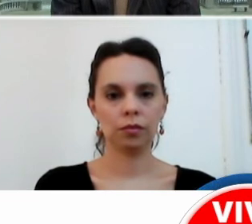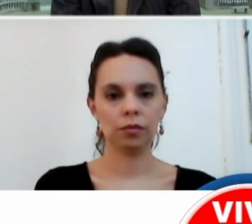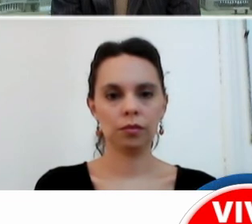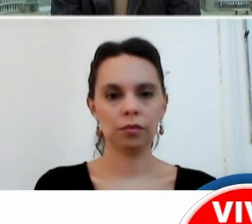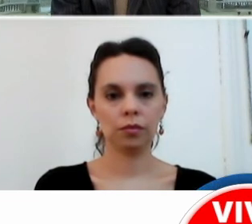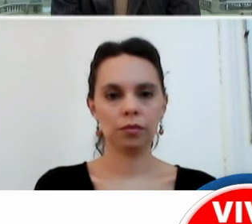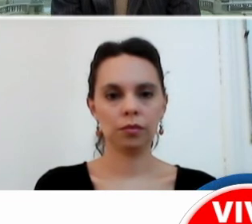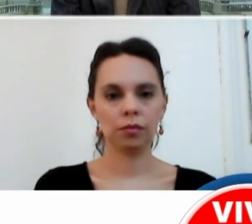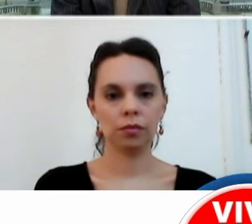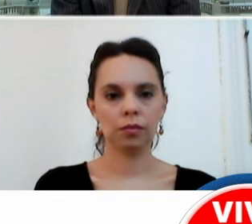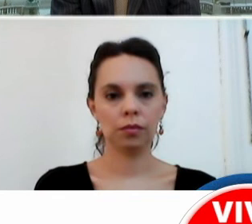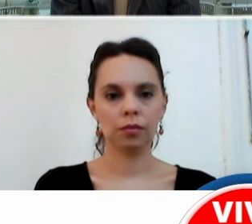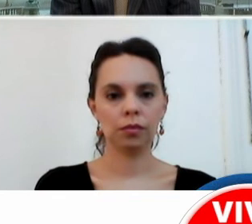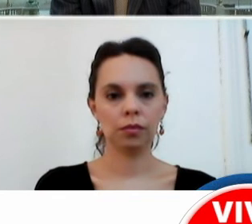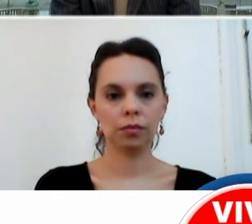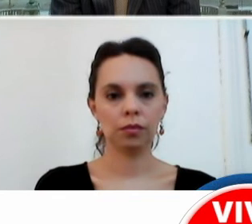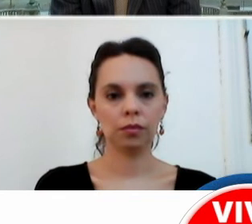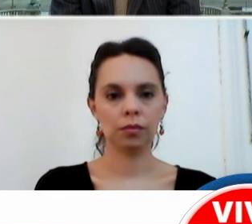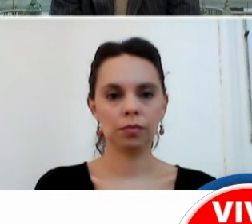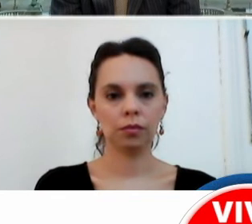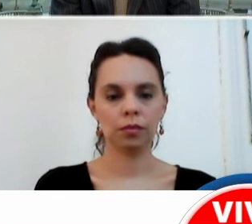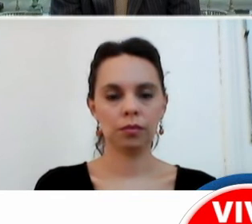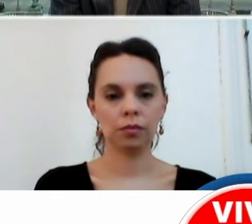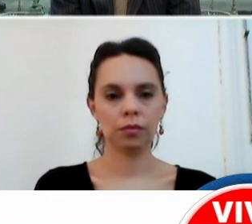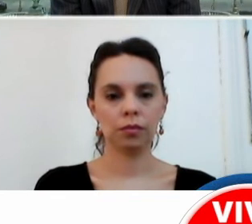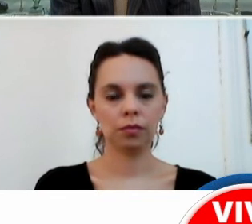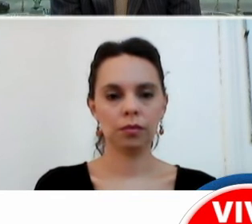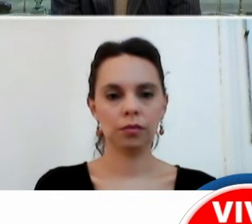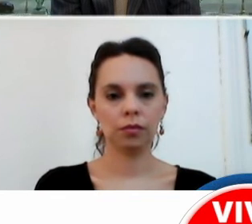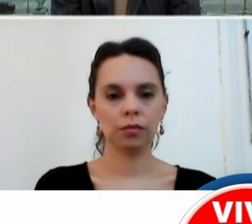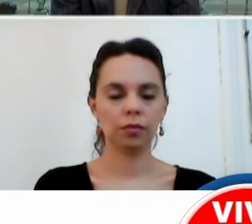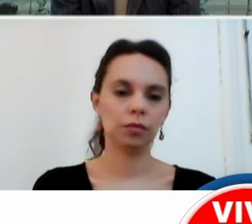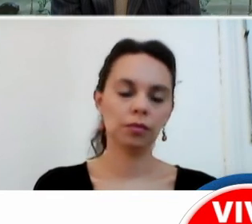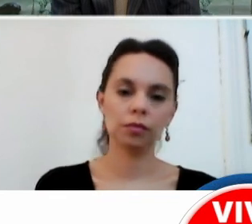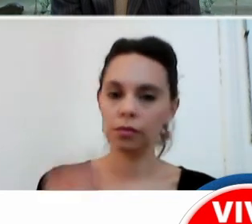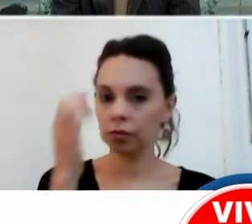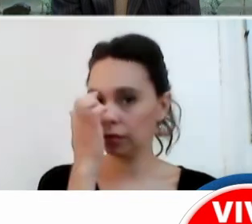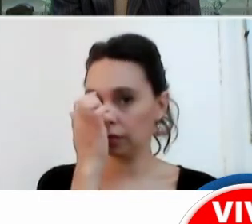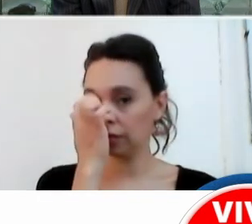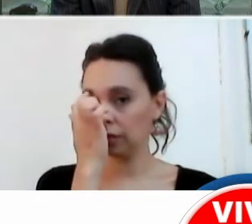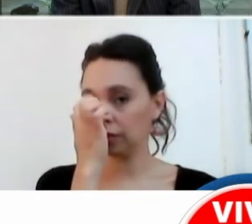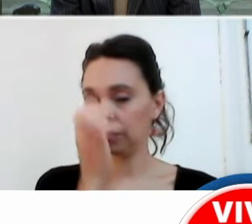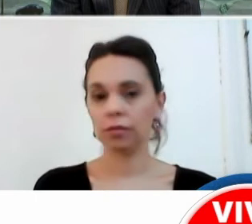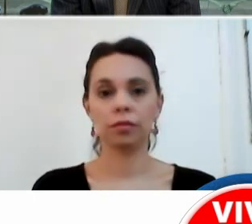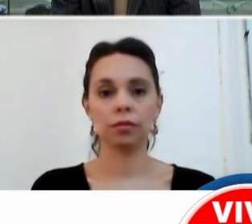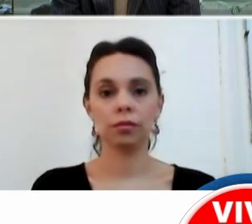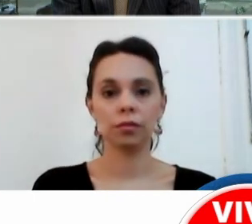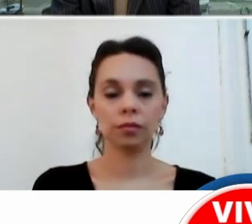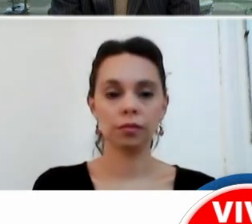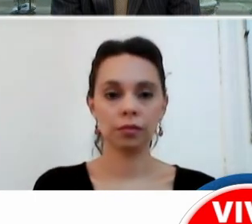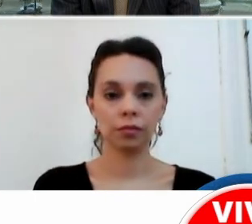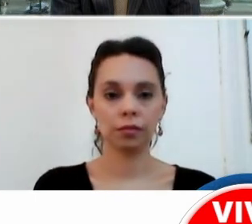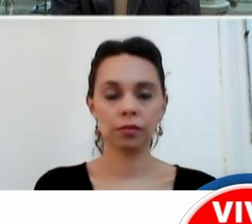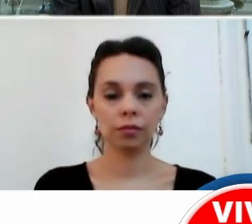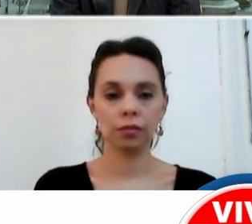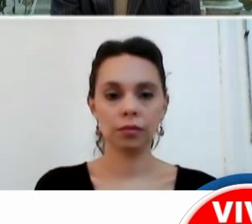licencia para no sentirnos tan agobiados de decir, mirá, si conseguimos 4 años y medio de gracia para empezar